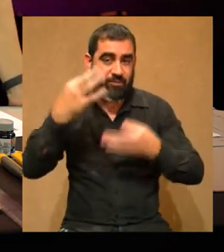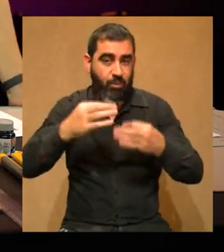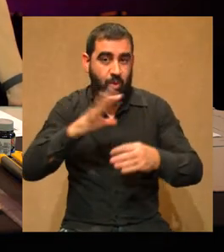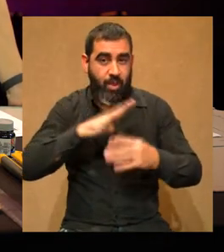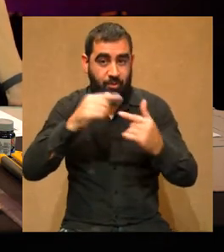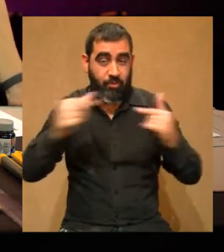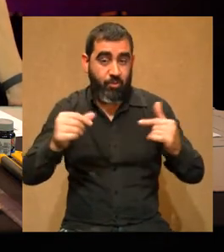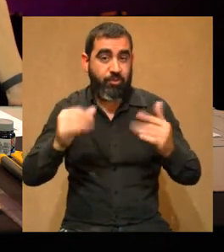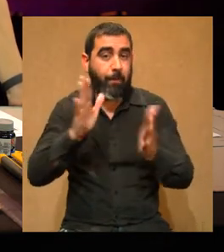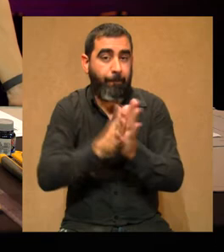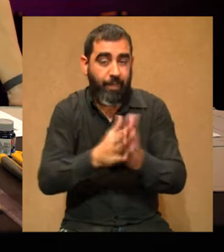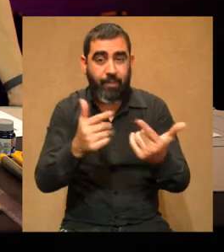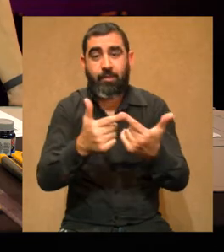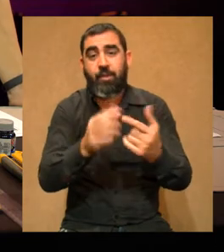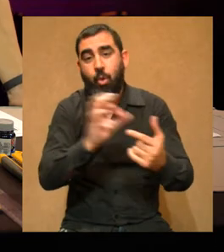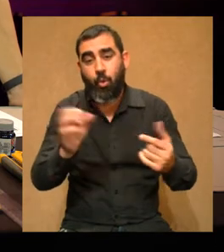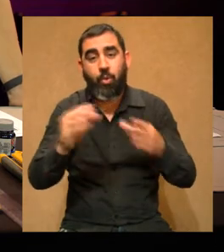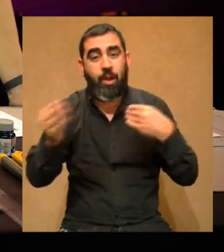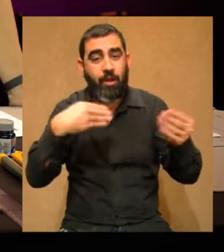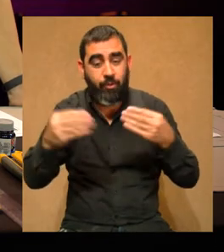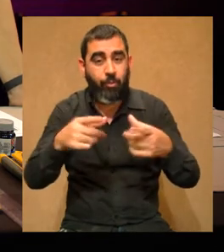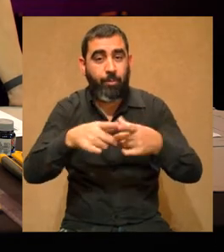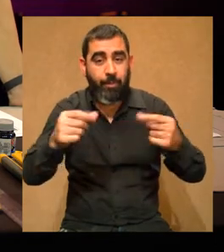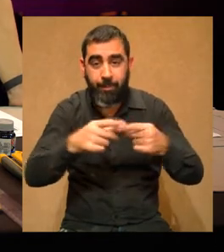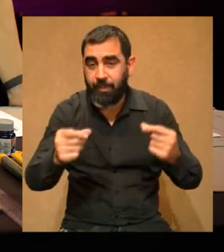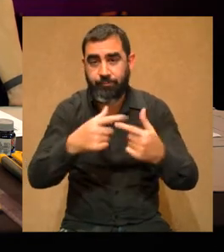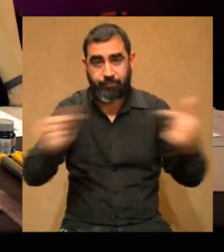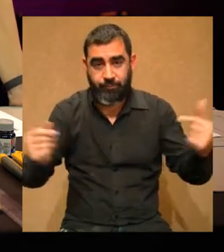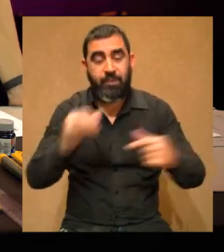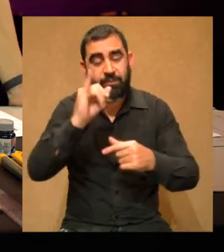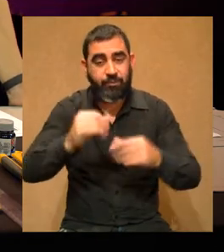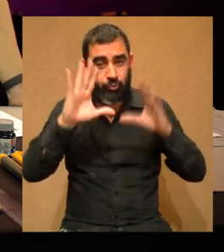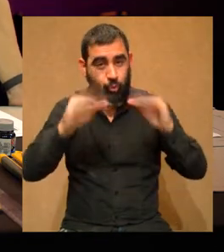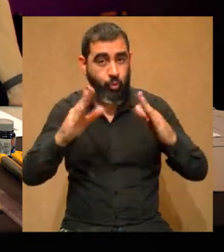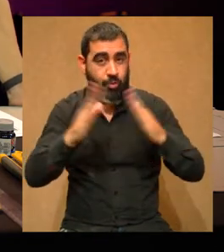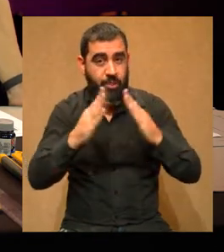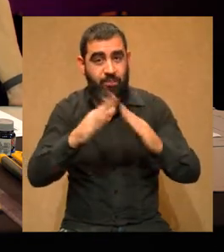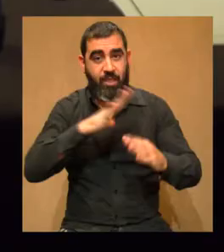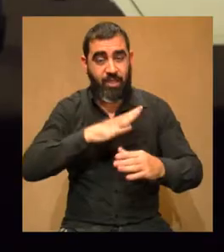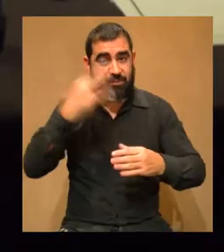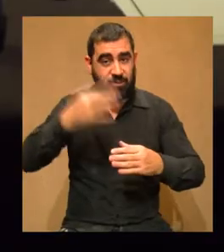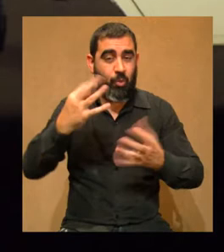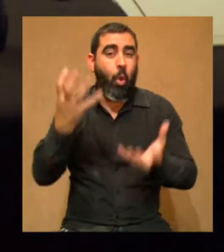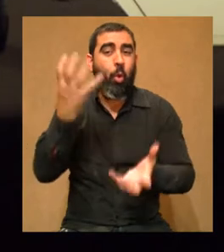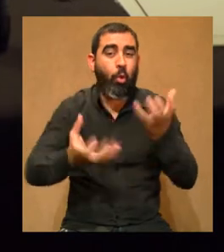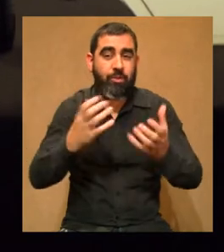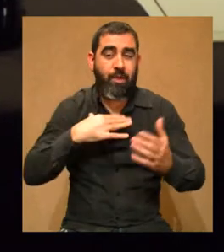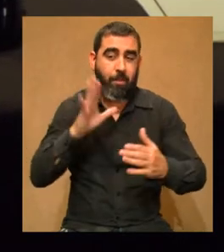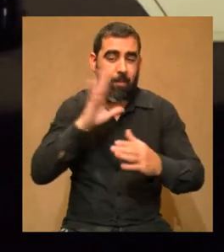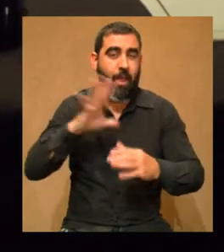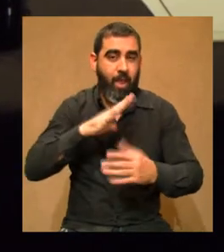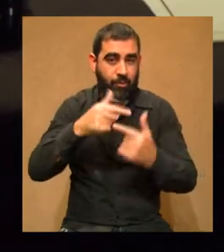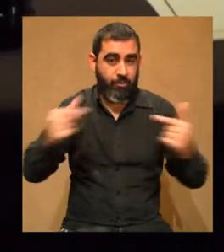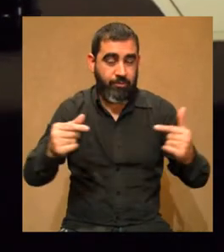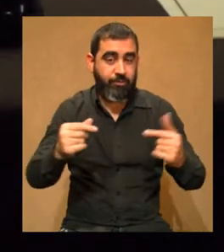tener algo para pegar cartón papeles palitos seguro en la cocina de casa y